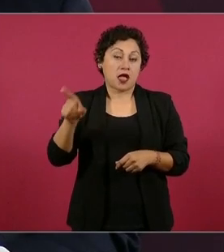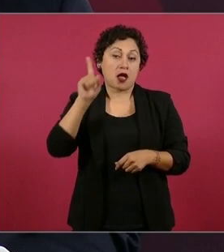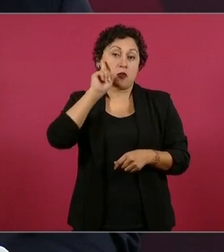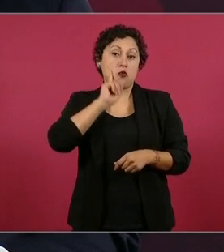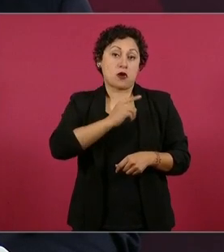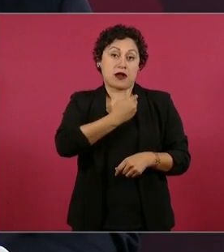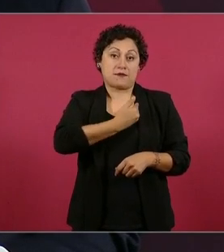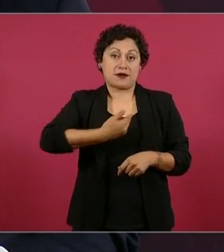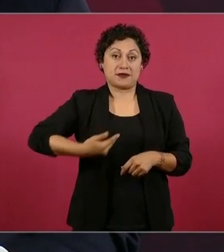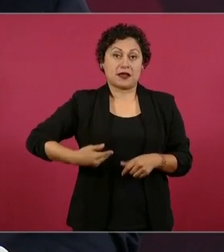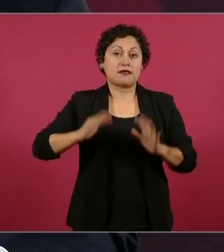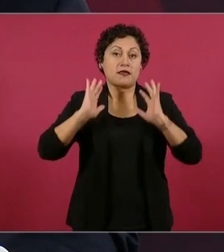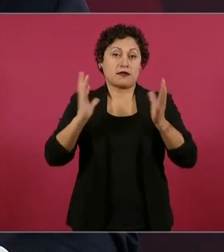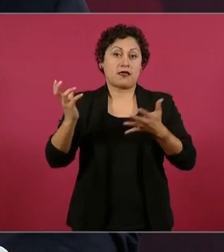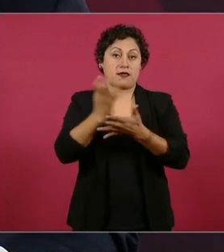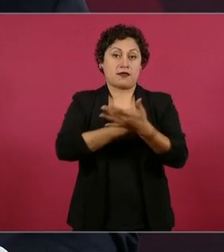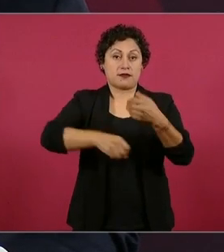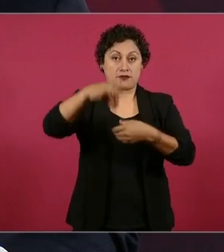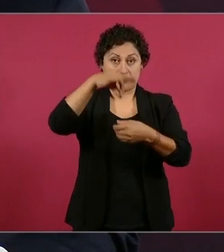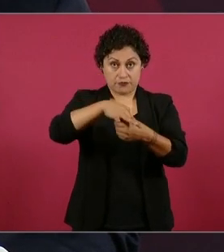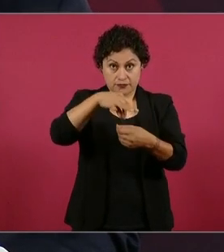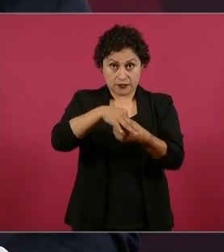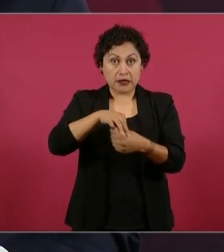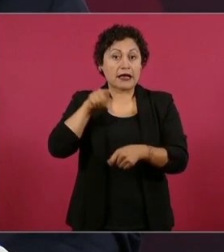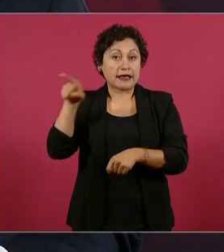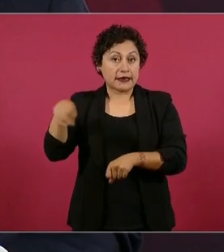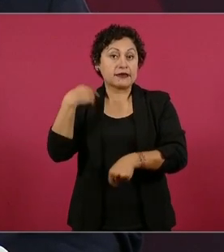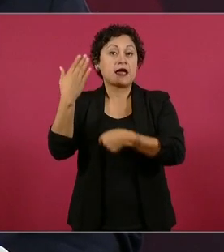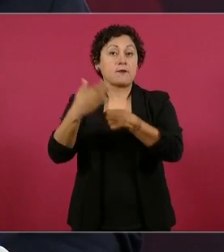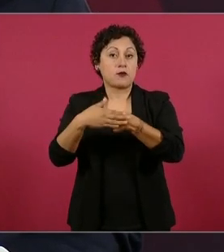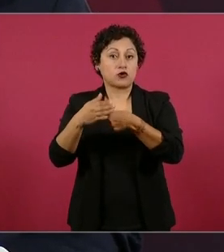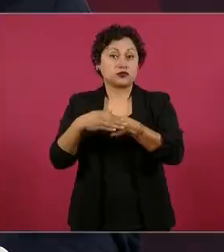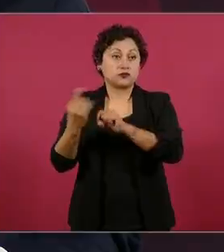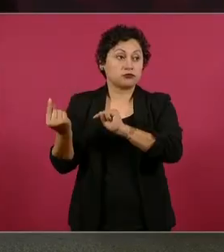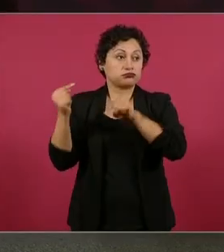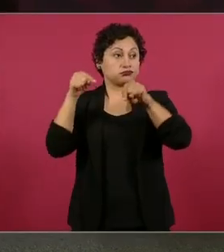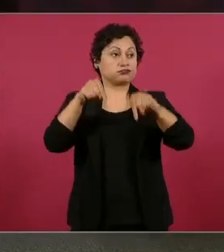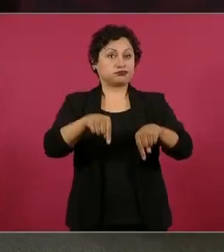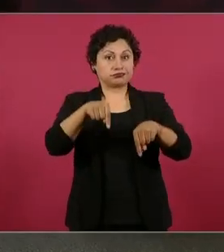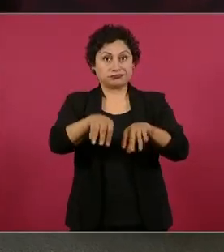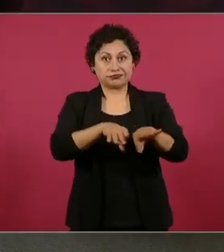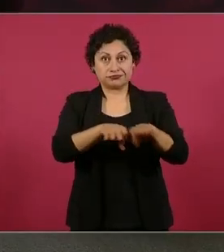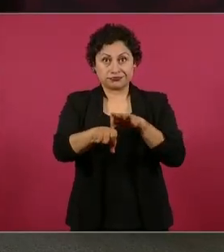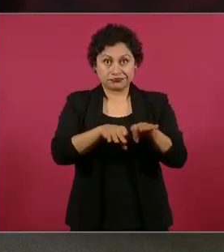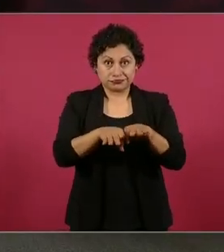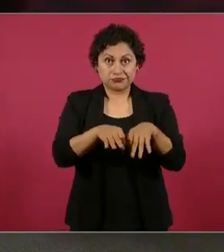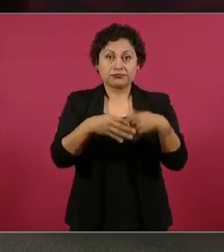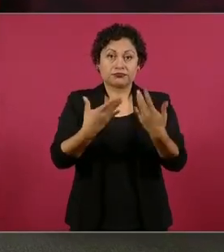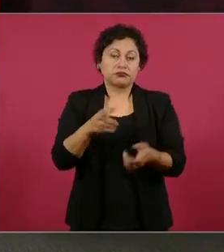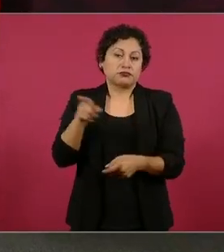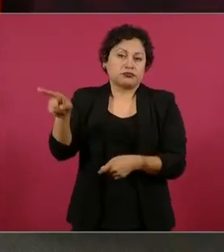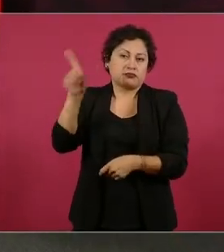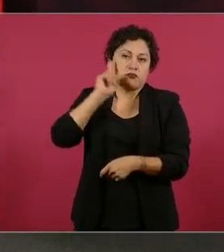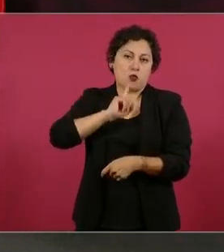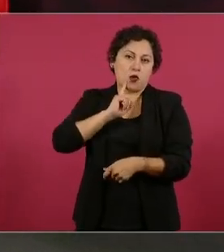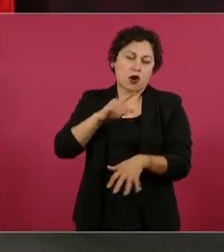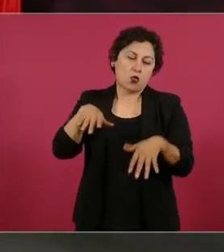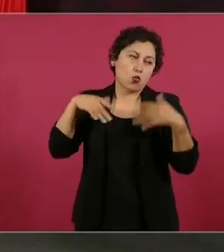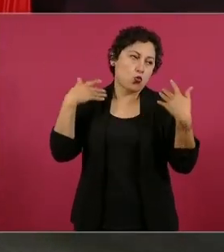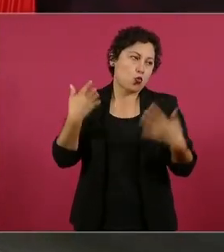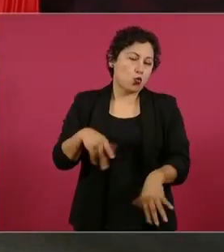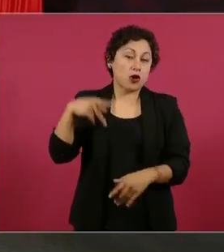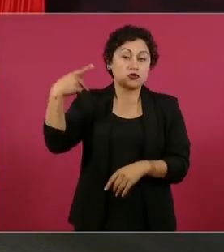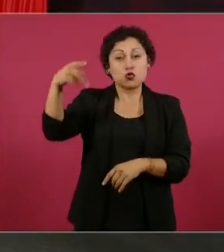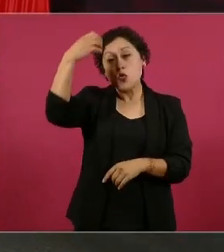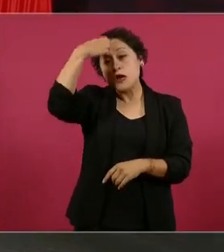próximamente presidenta constitucional es una mujer con mucha experiencia, con mucha capacidad